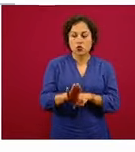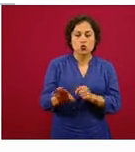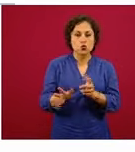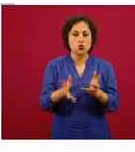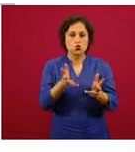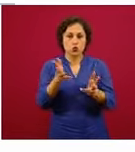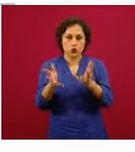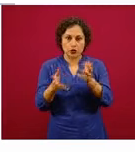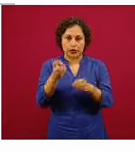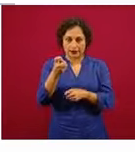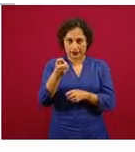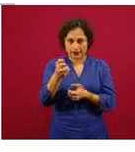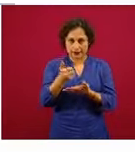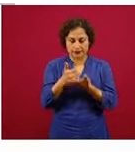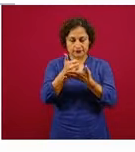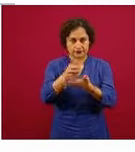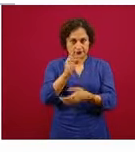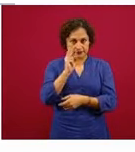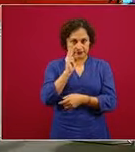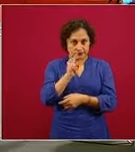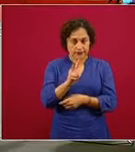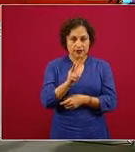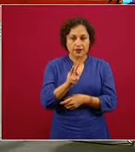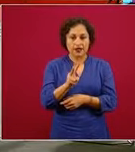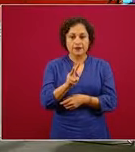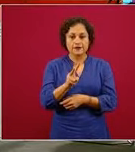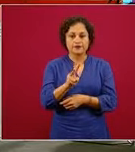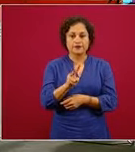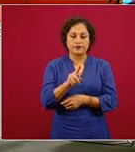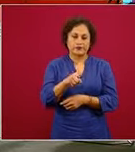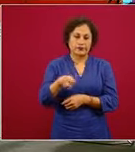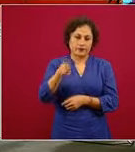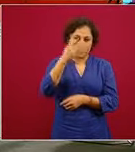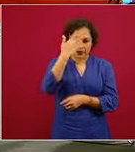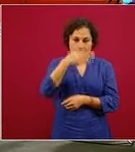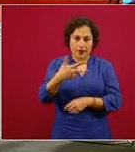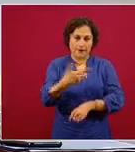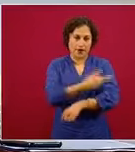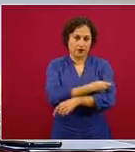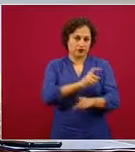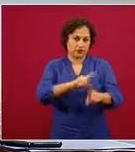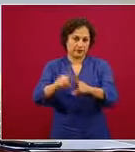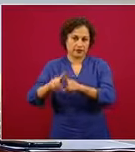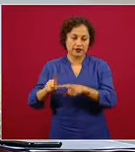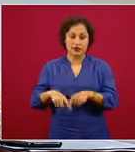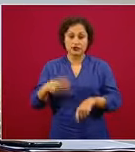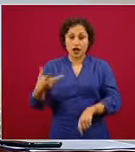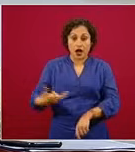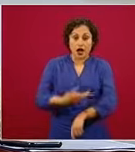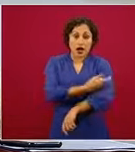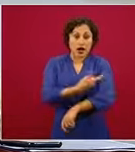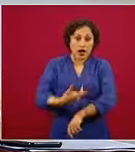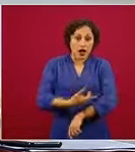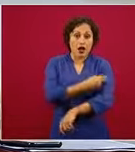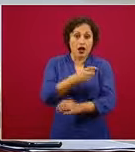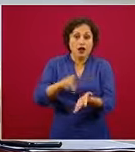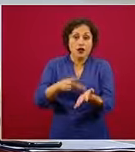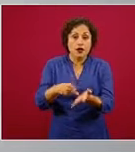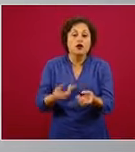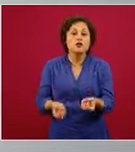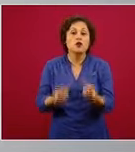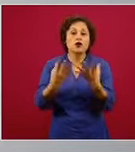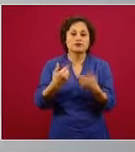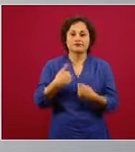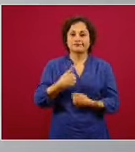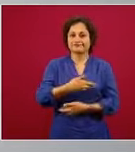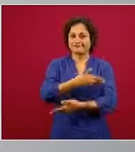a la fase 3 donde hay algunas vacunas como veremos. ¿Cuántas dosis se requerirán? No sabemos mientras no tengamos